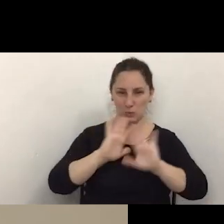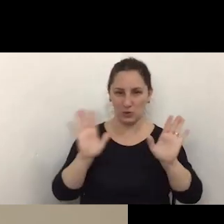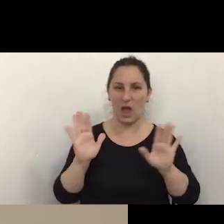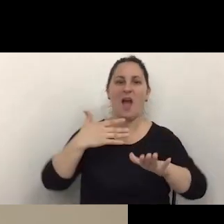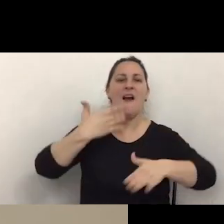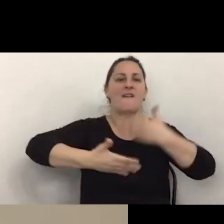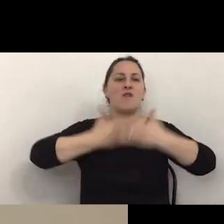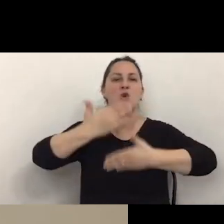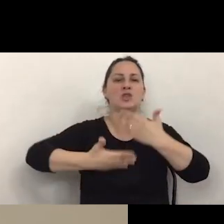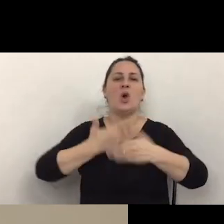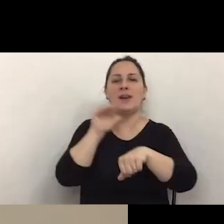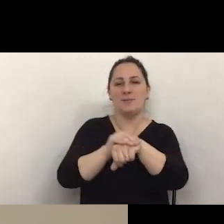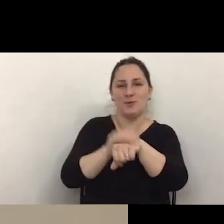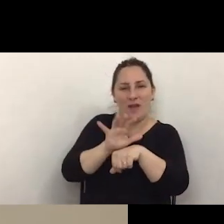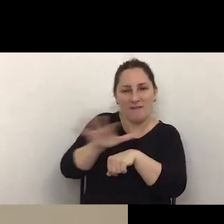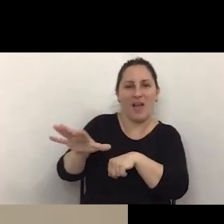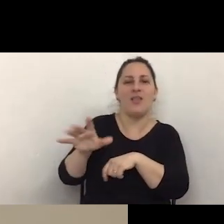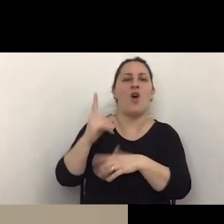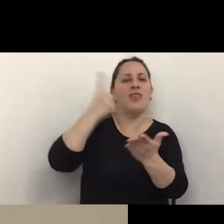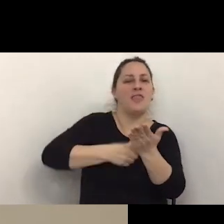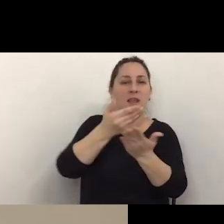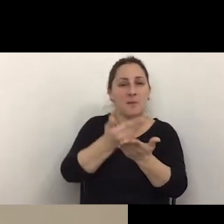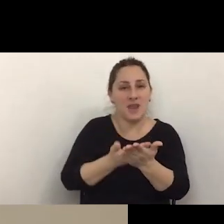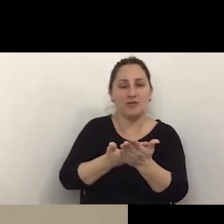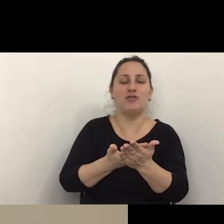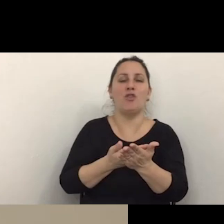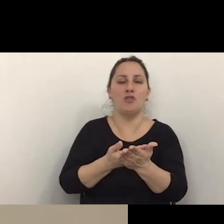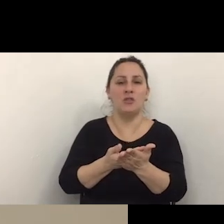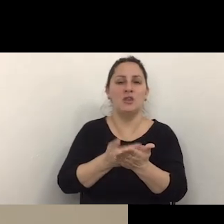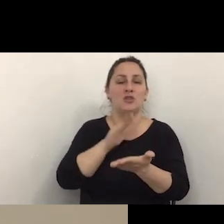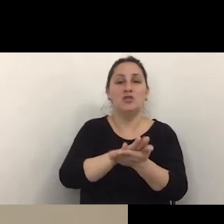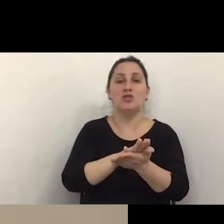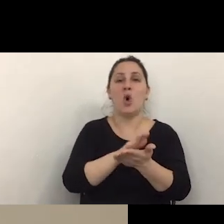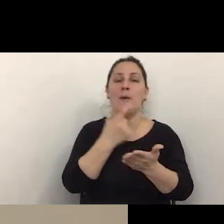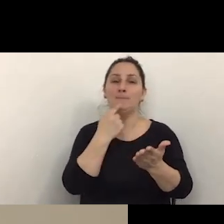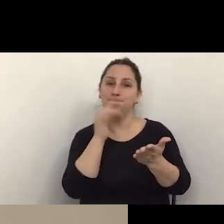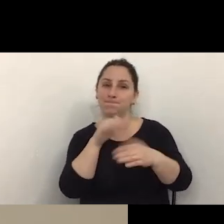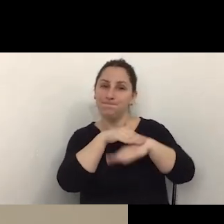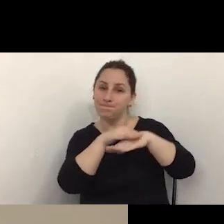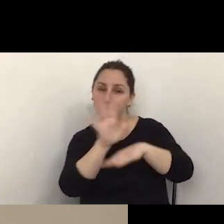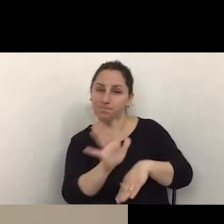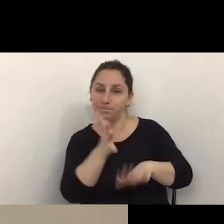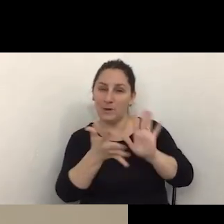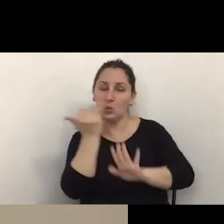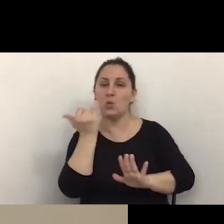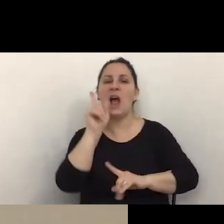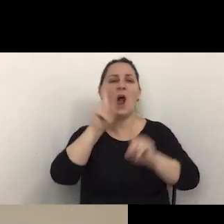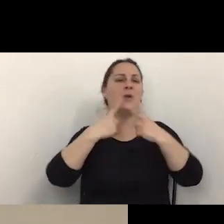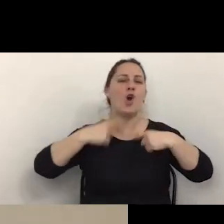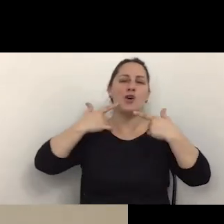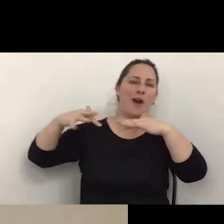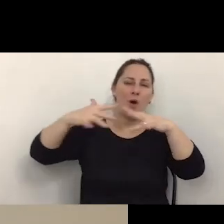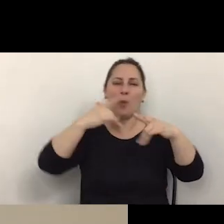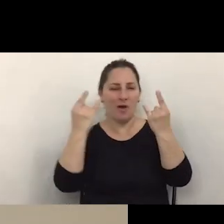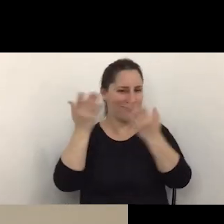evolución de la jurisprudencia en cuanto a la determinación de oficio sobre base presunta, desmitificamos algunas cuestiones y vamos